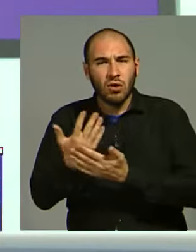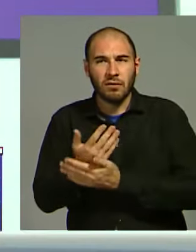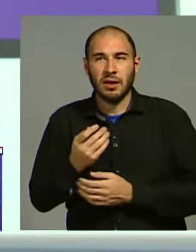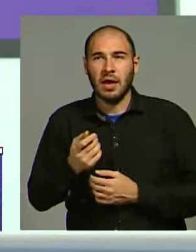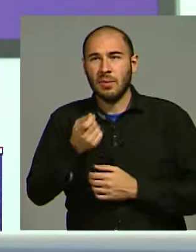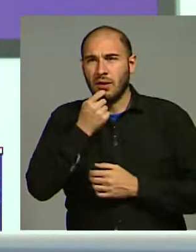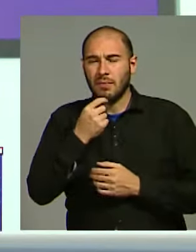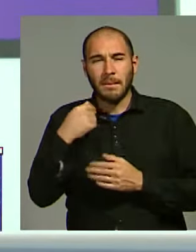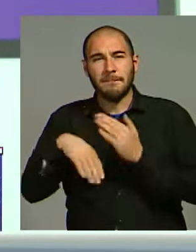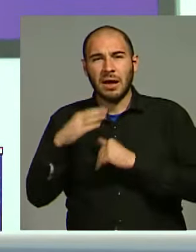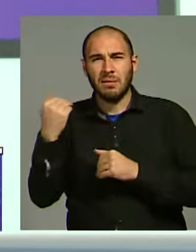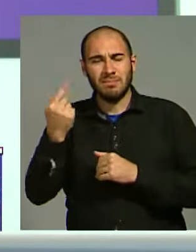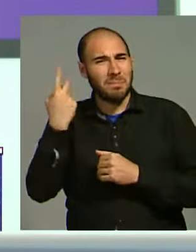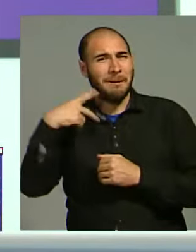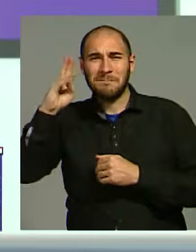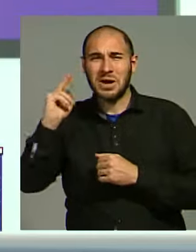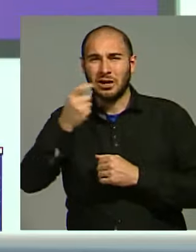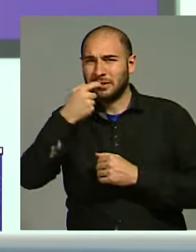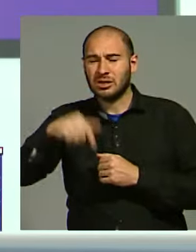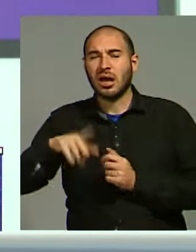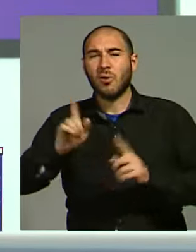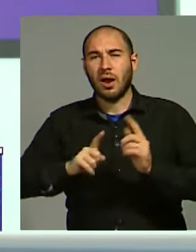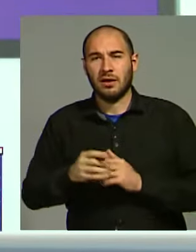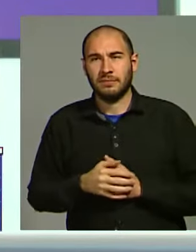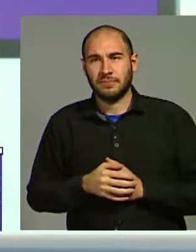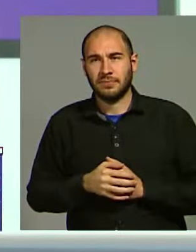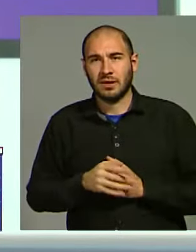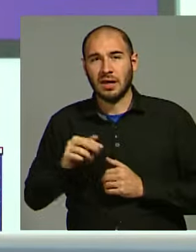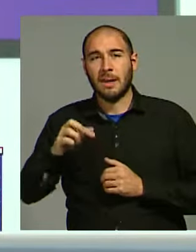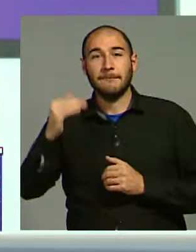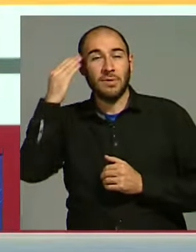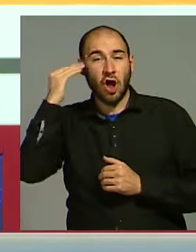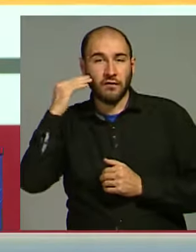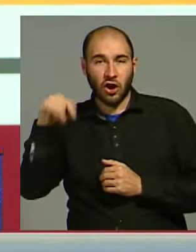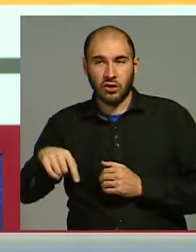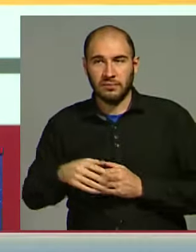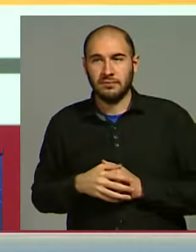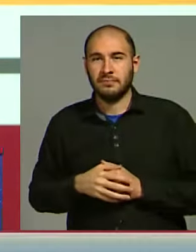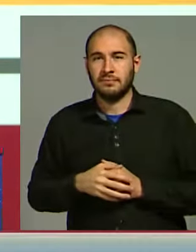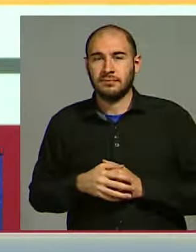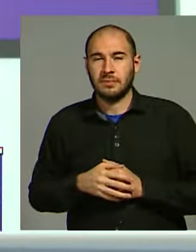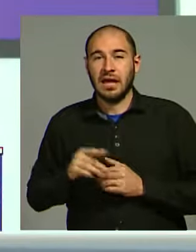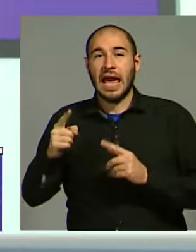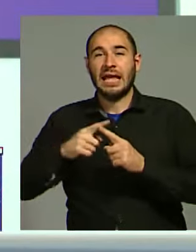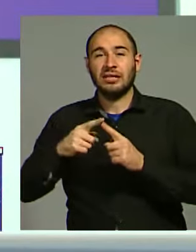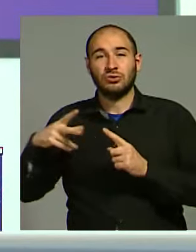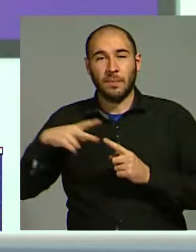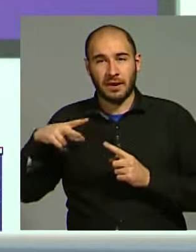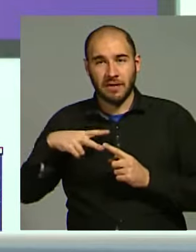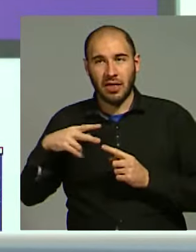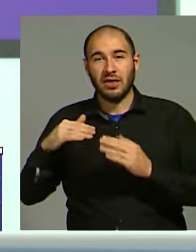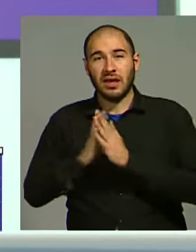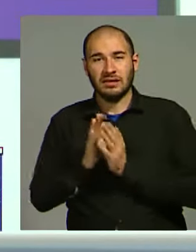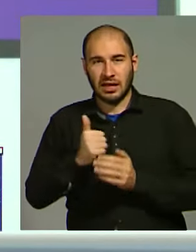El caso más emblemático y más terrible que tenemos en la provincia de Mendoza es el del próbolo. Claro. ¿no? Que es este instituto privado de la